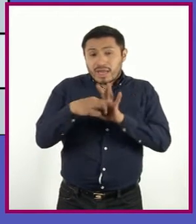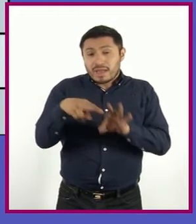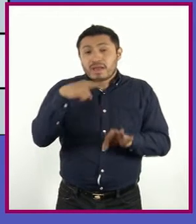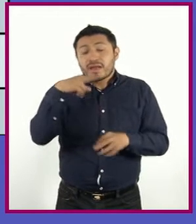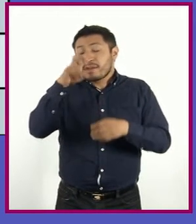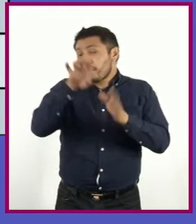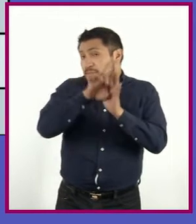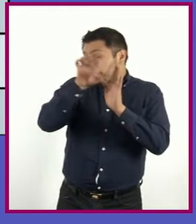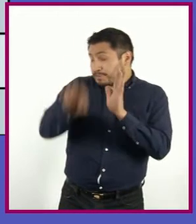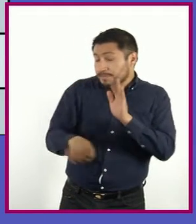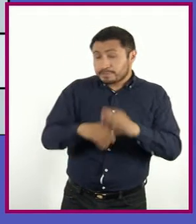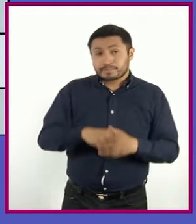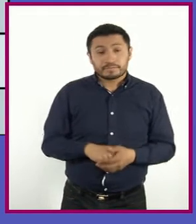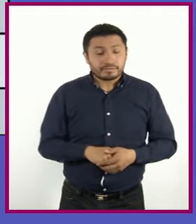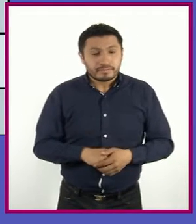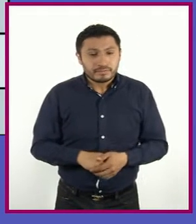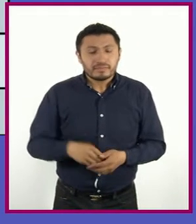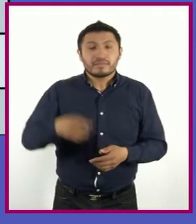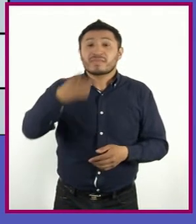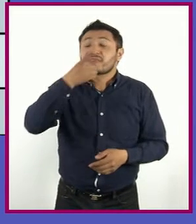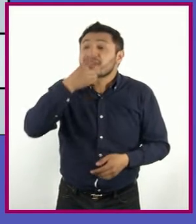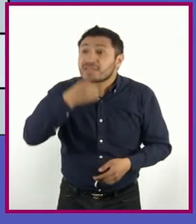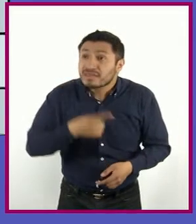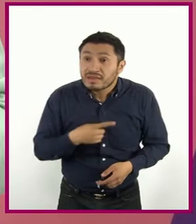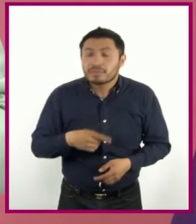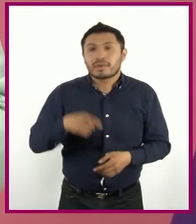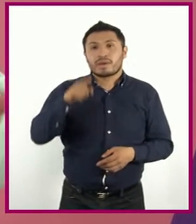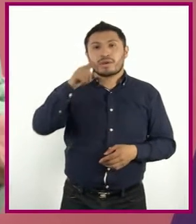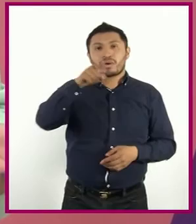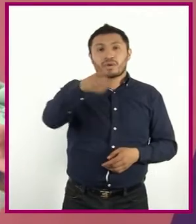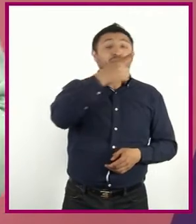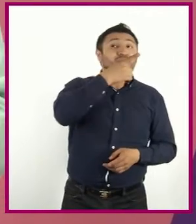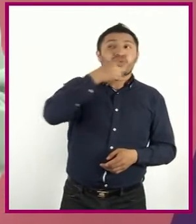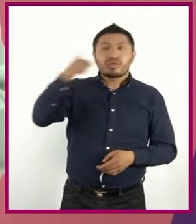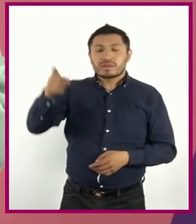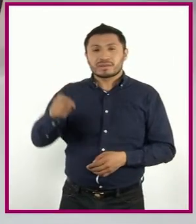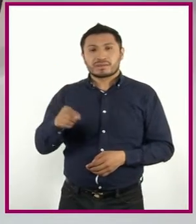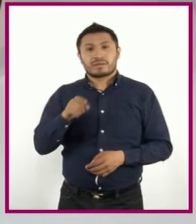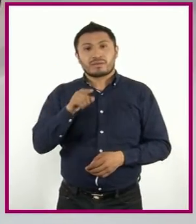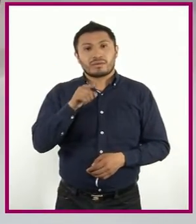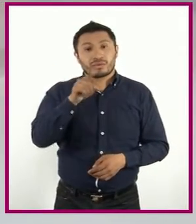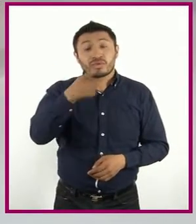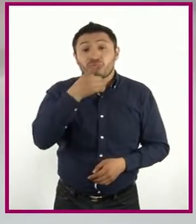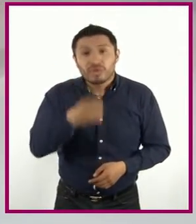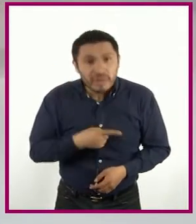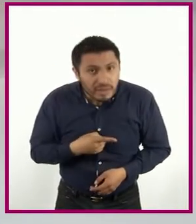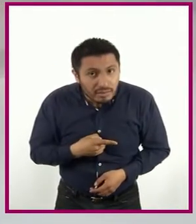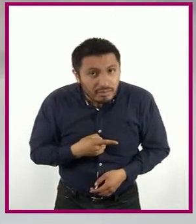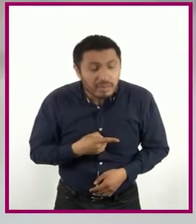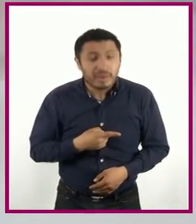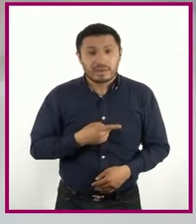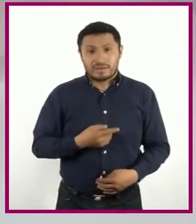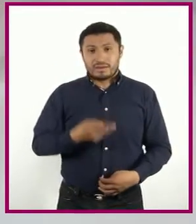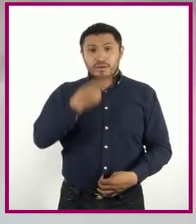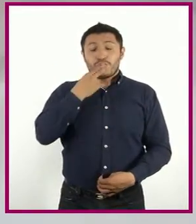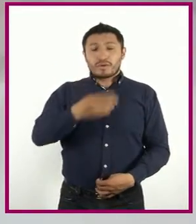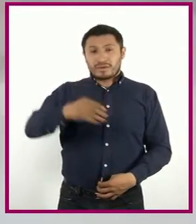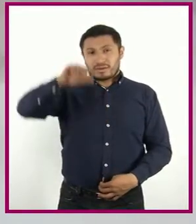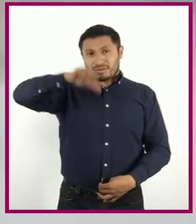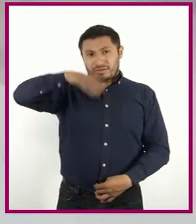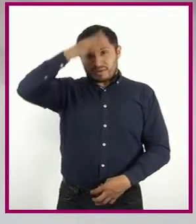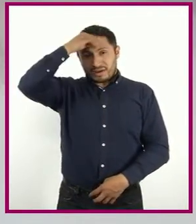ejemplo, cuéntamelo, dígaselo, dime. Apliquemos lo